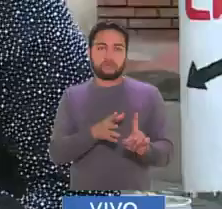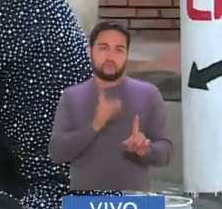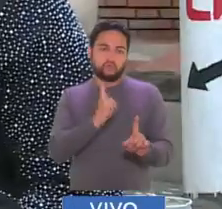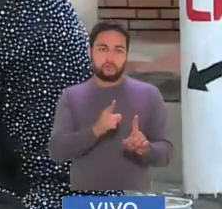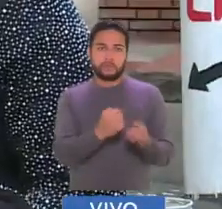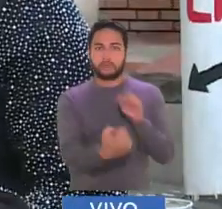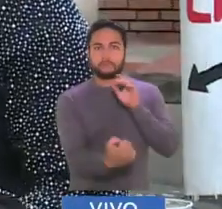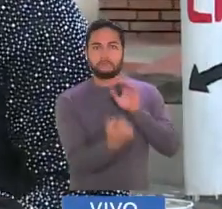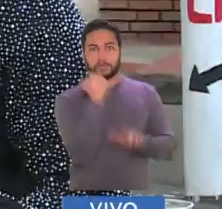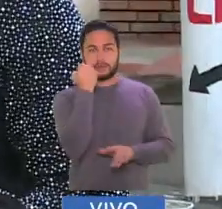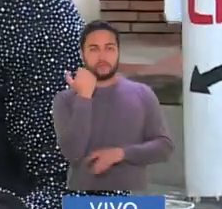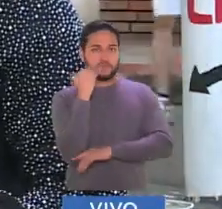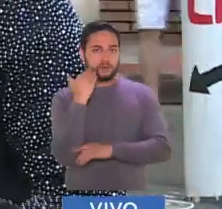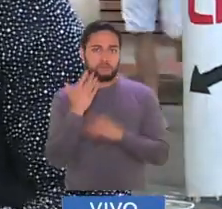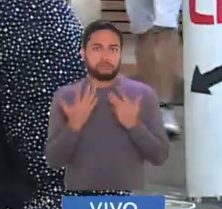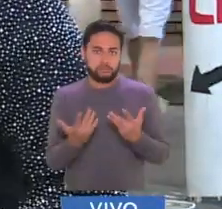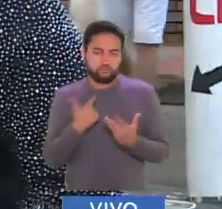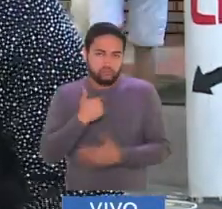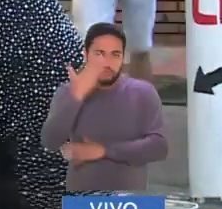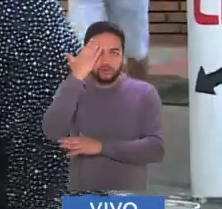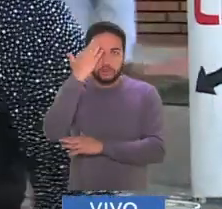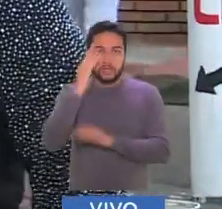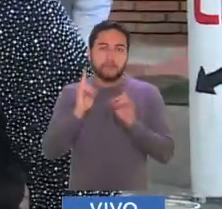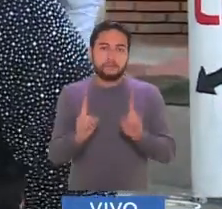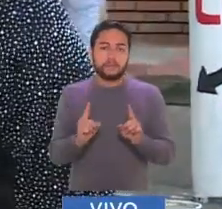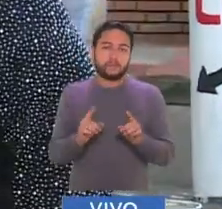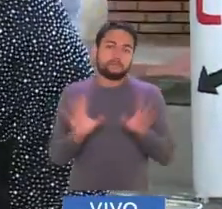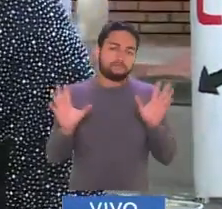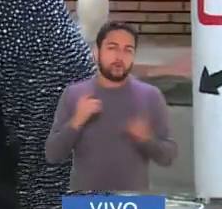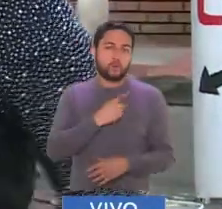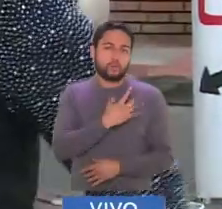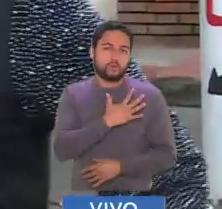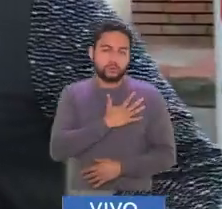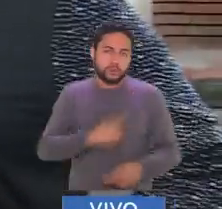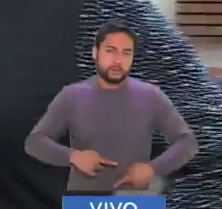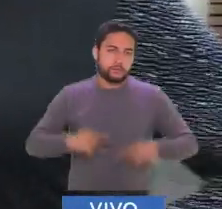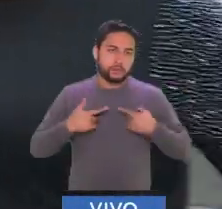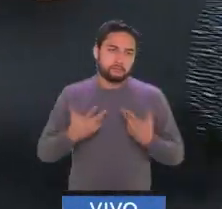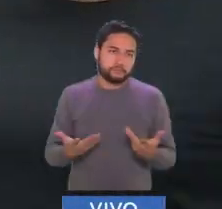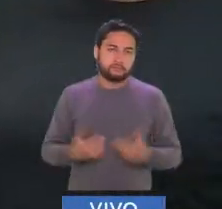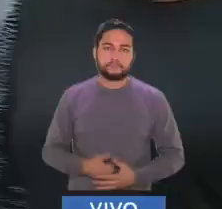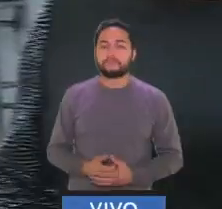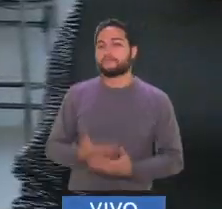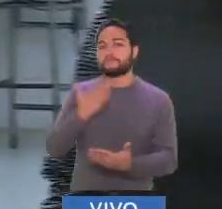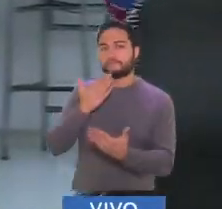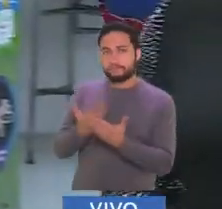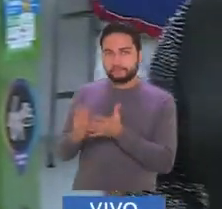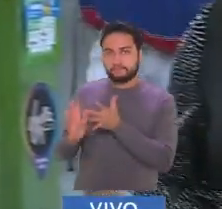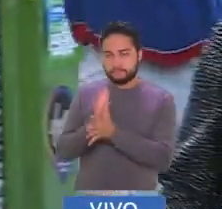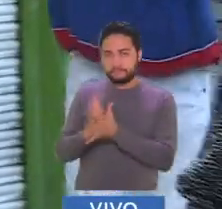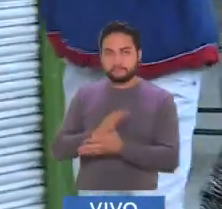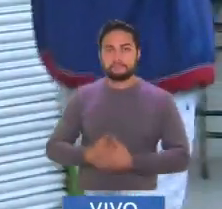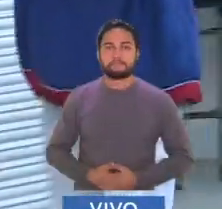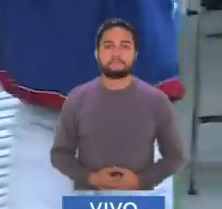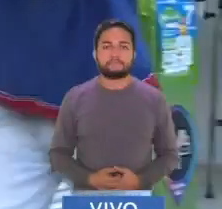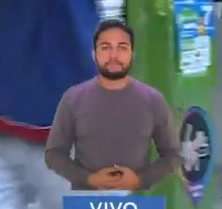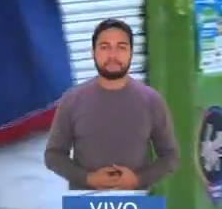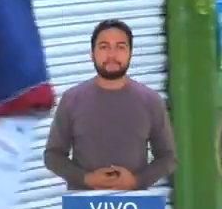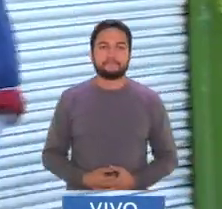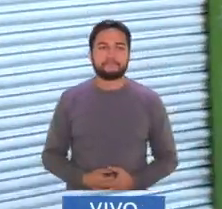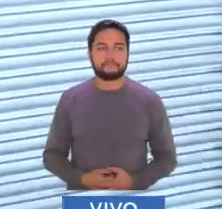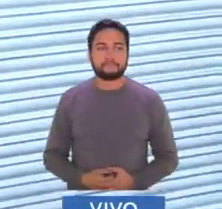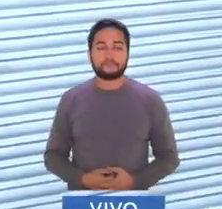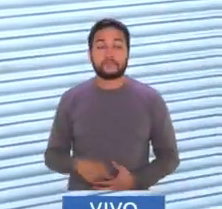mujer, pero realmente todos tenemos una oportunidad en la vida. Muchísimas gracias, Juan Eduardo. Le dejo el dato. Agresión